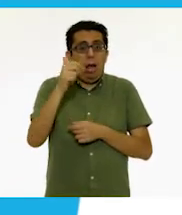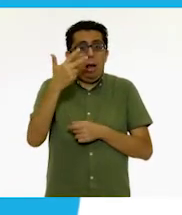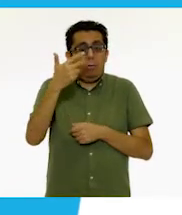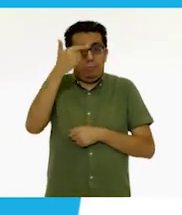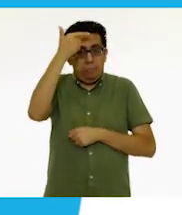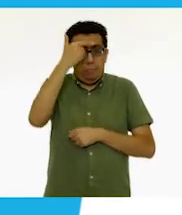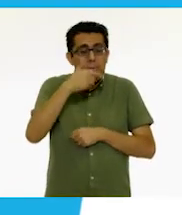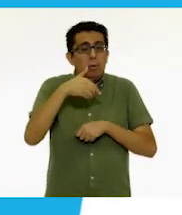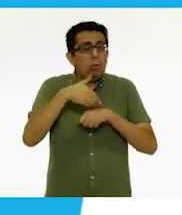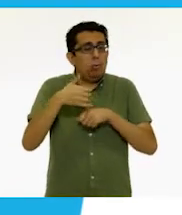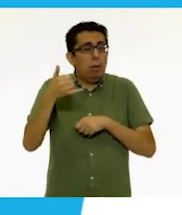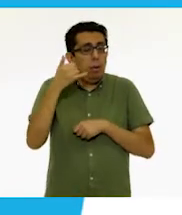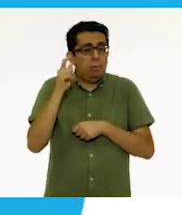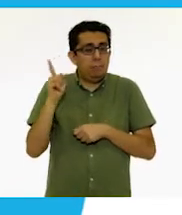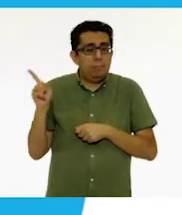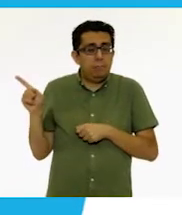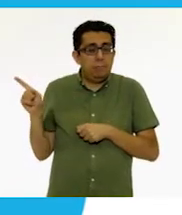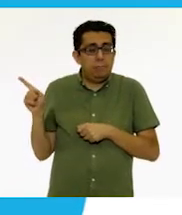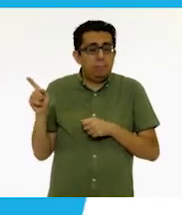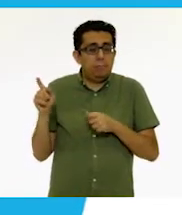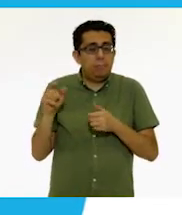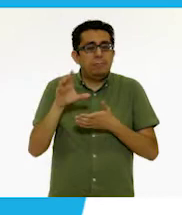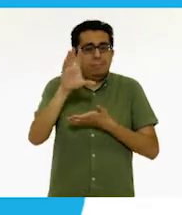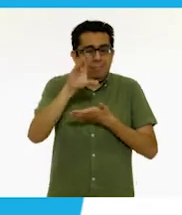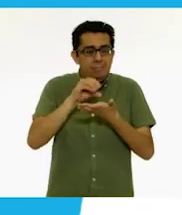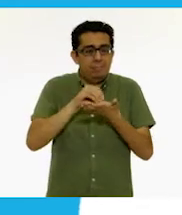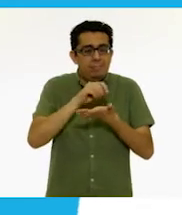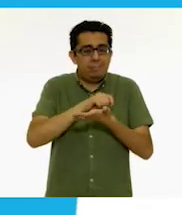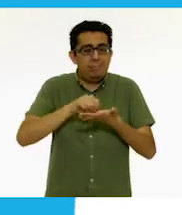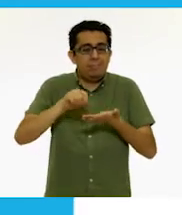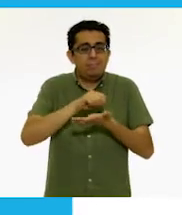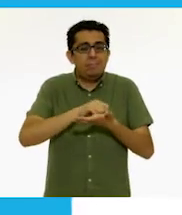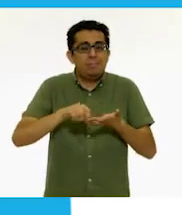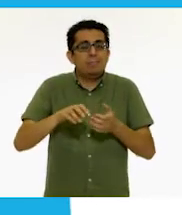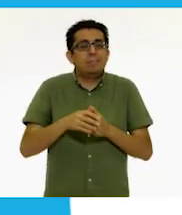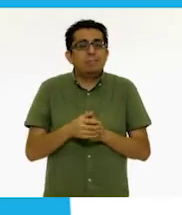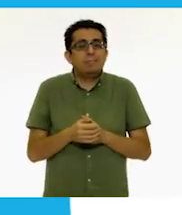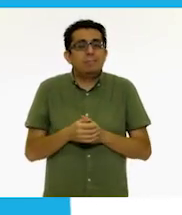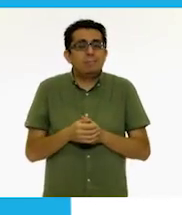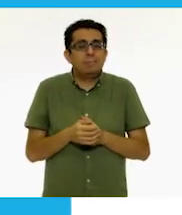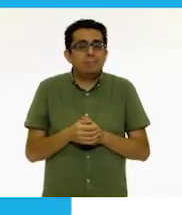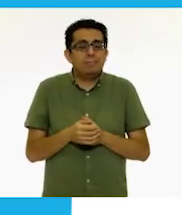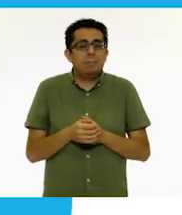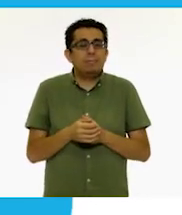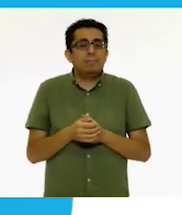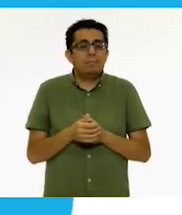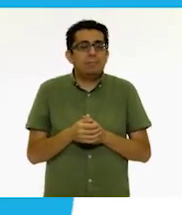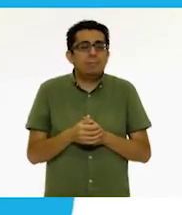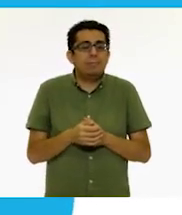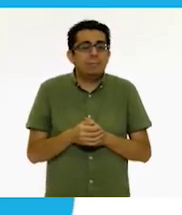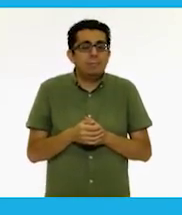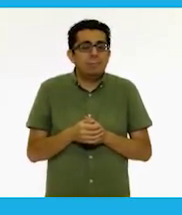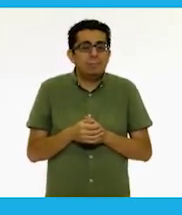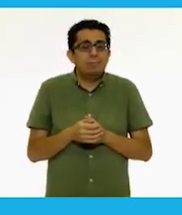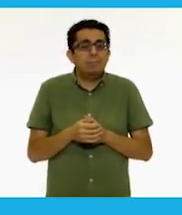teléfono 55 41 72 04 13. 100 líneas.